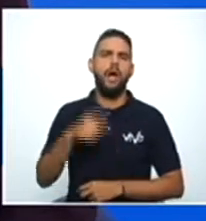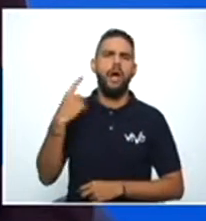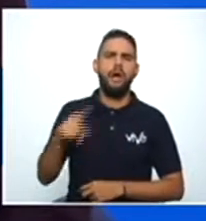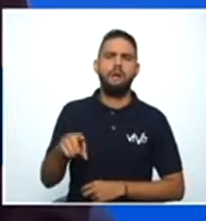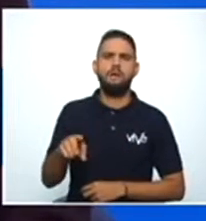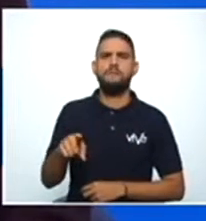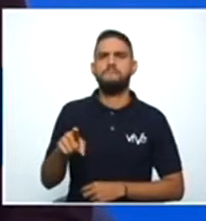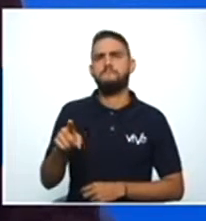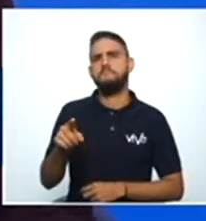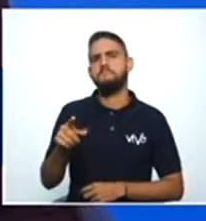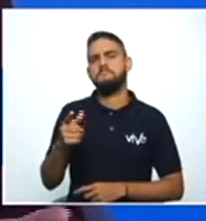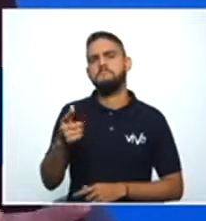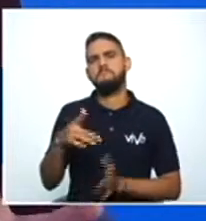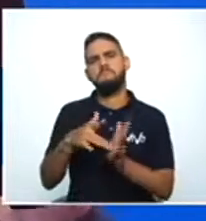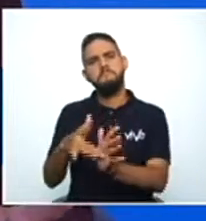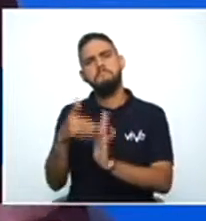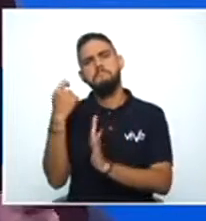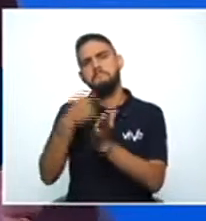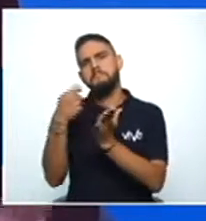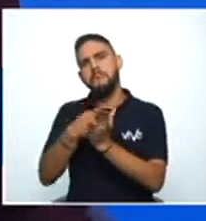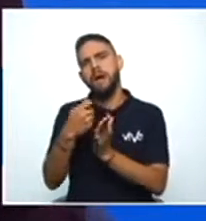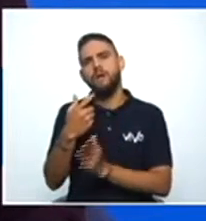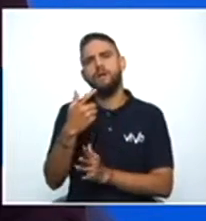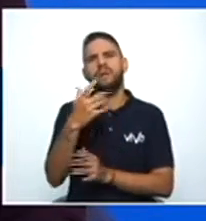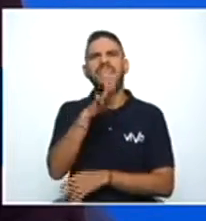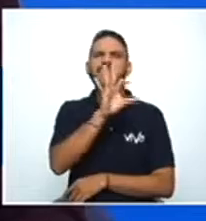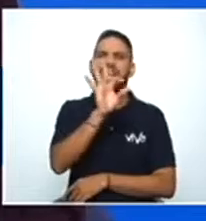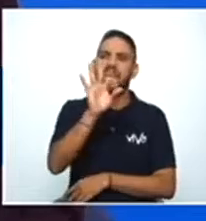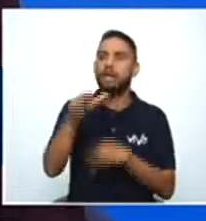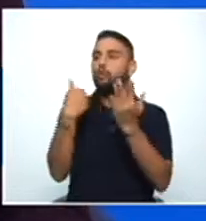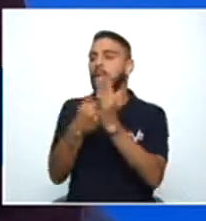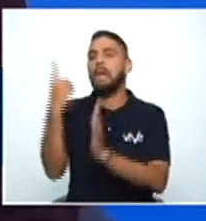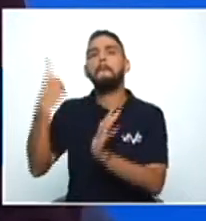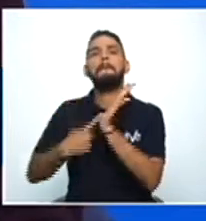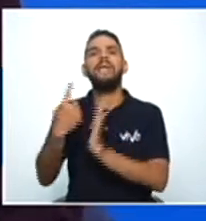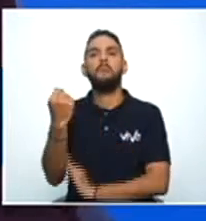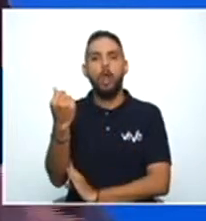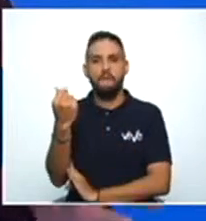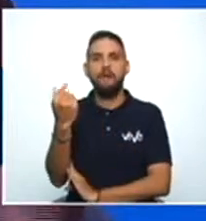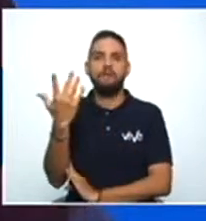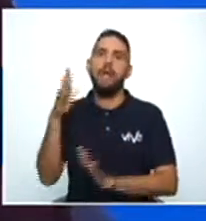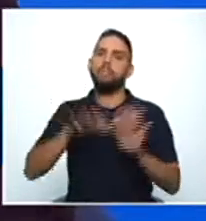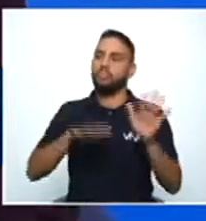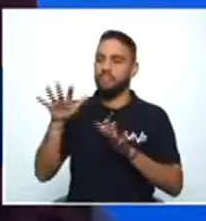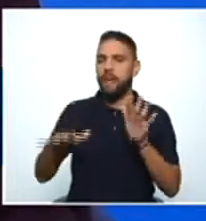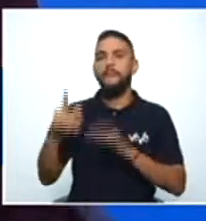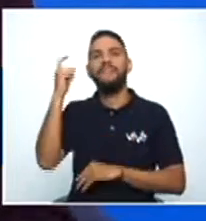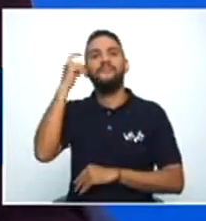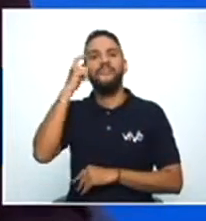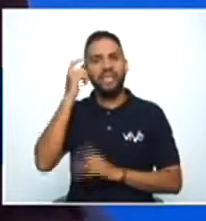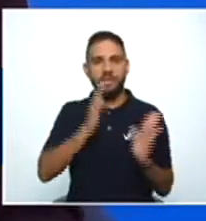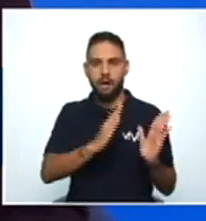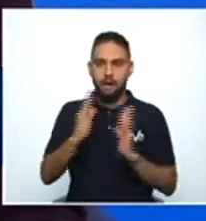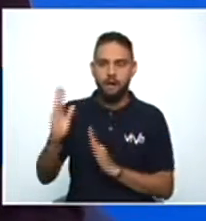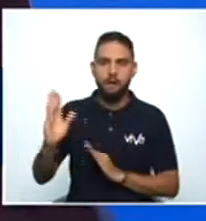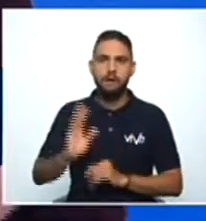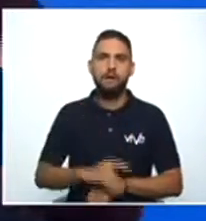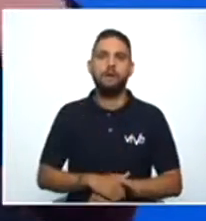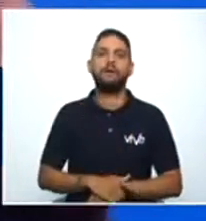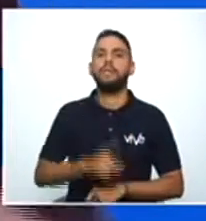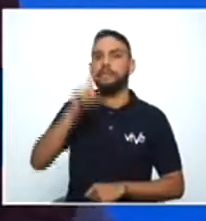precios que oscilan desde los 500 hasta 1000 bolívares dependiendo de la fecha en que ha sido publicada la obra